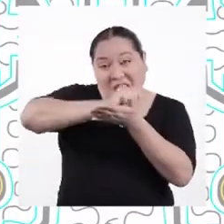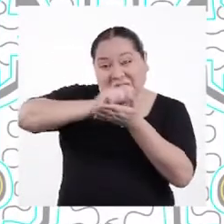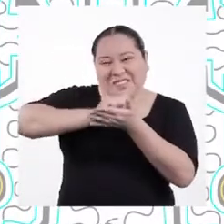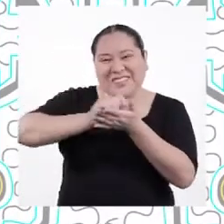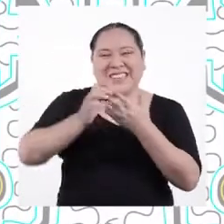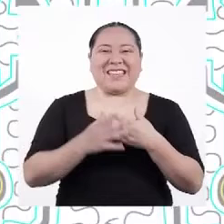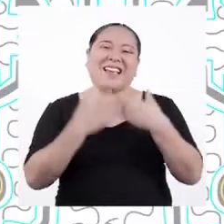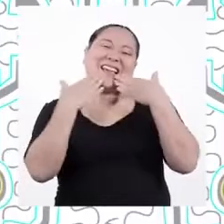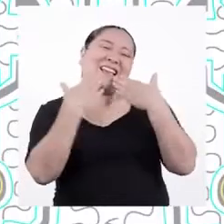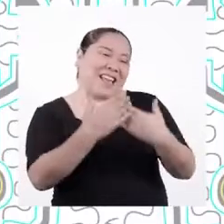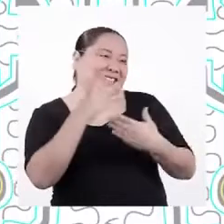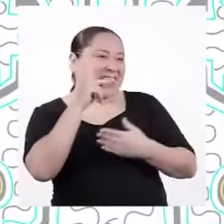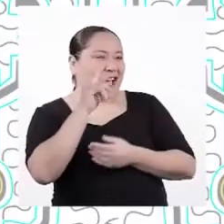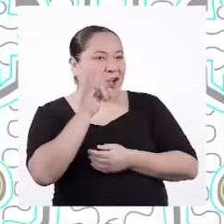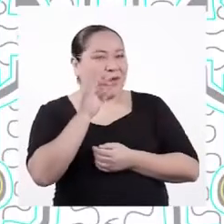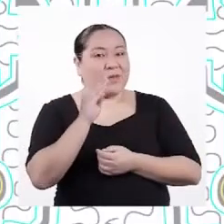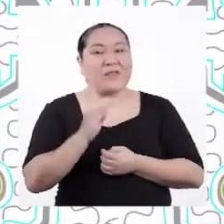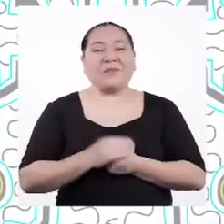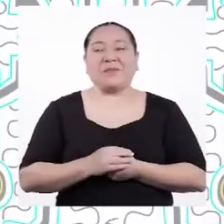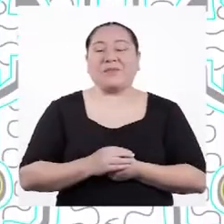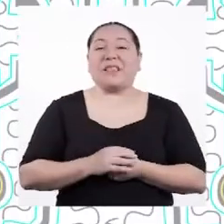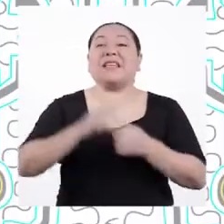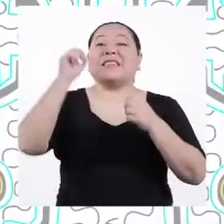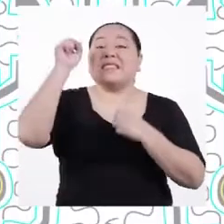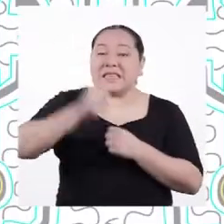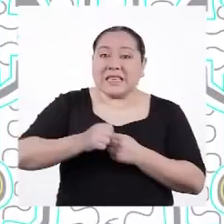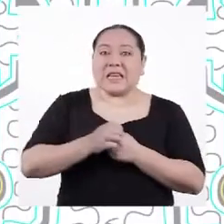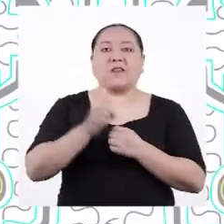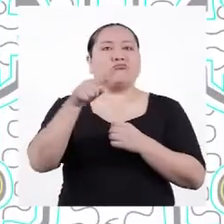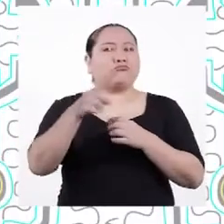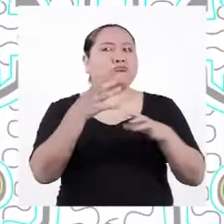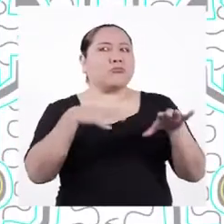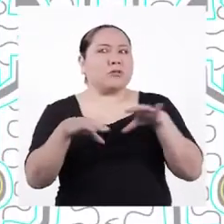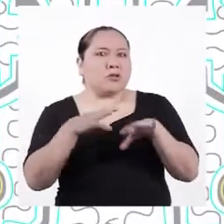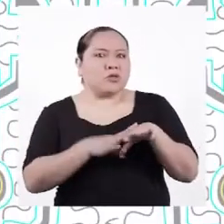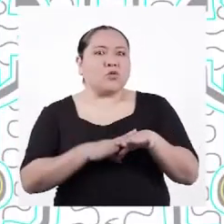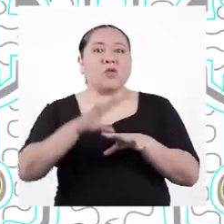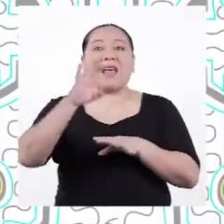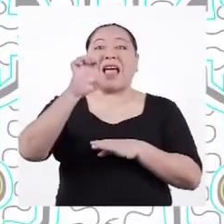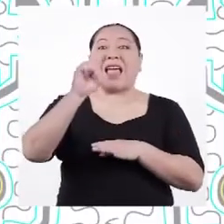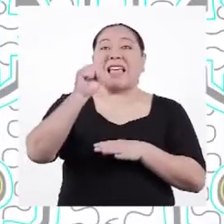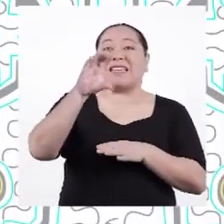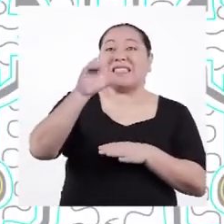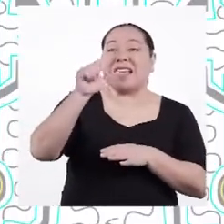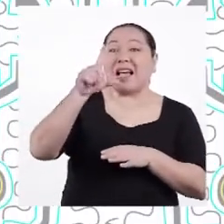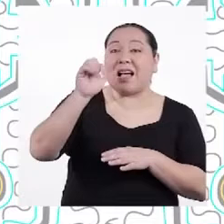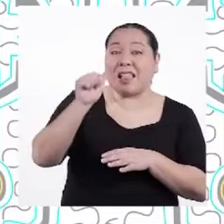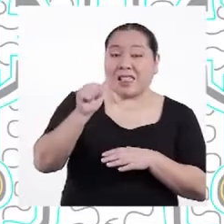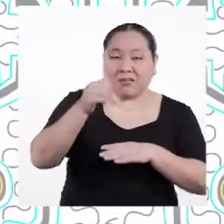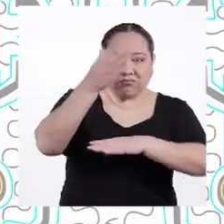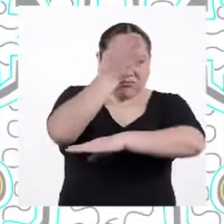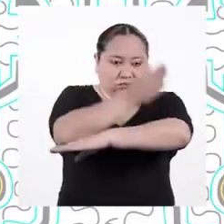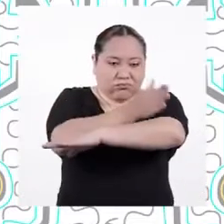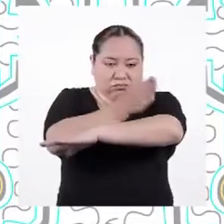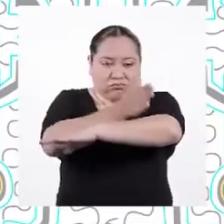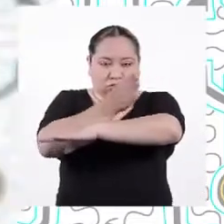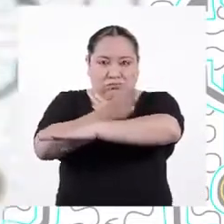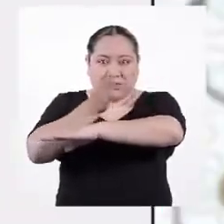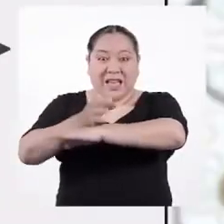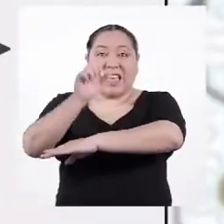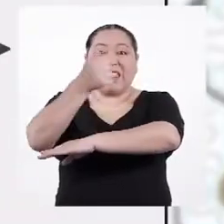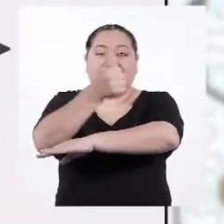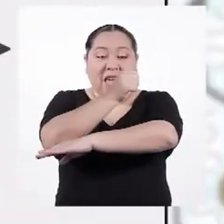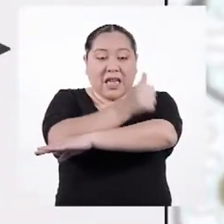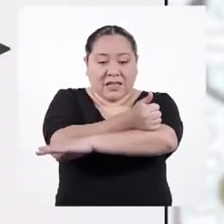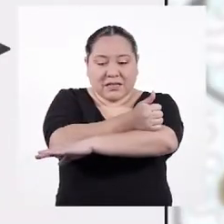apuntaré. Gracias, Kubi. Así es, podemos hacer una escala en la que cada segmento equivale a 10